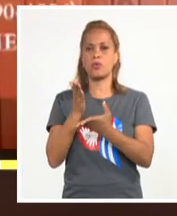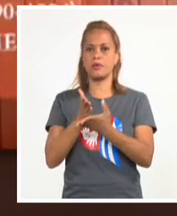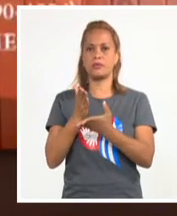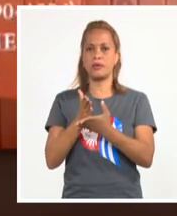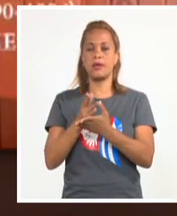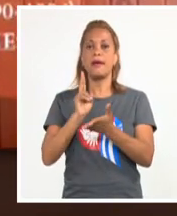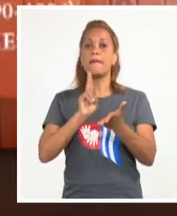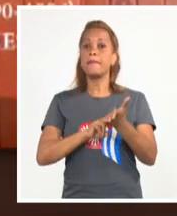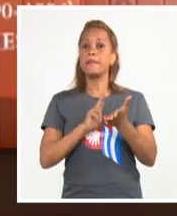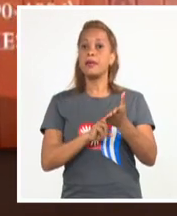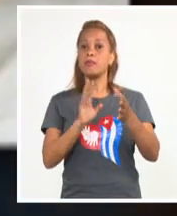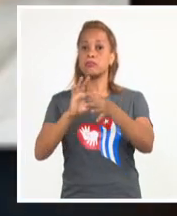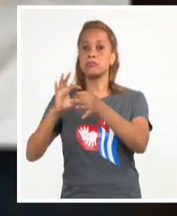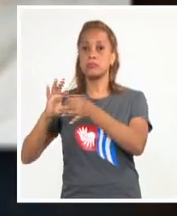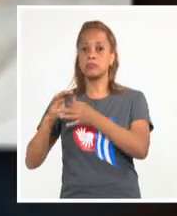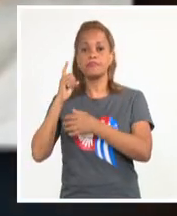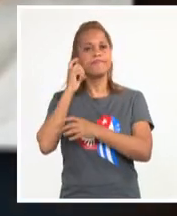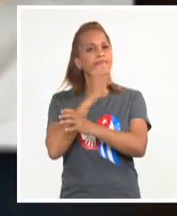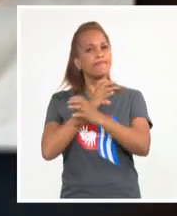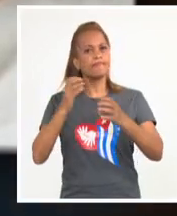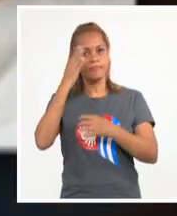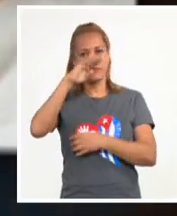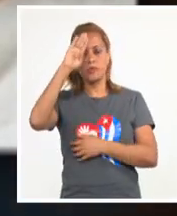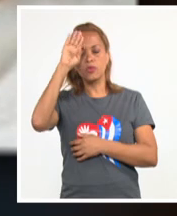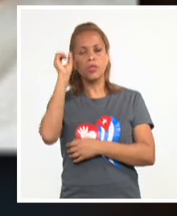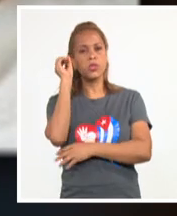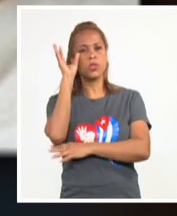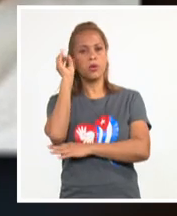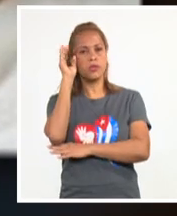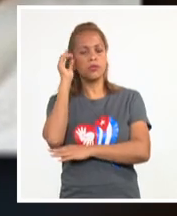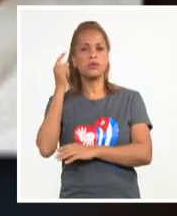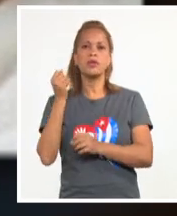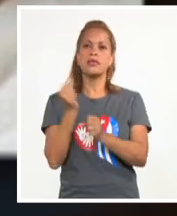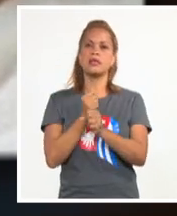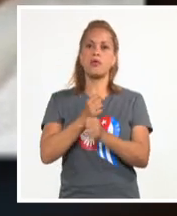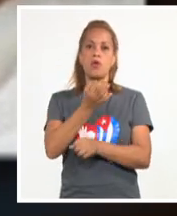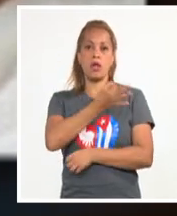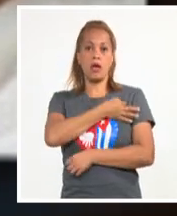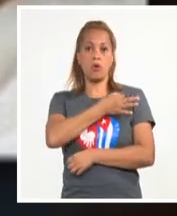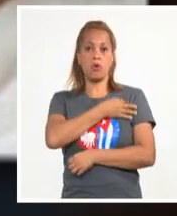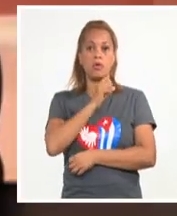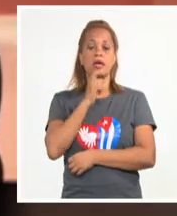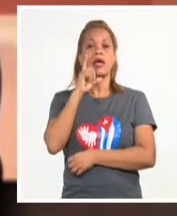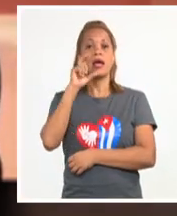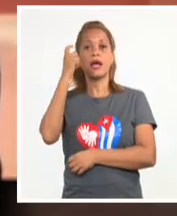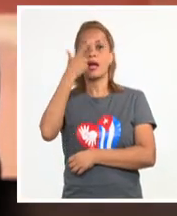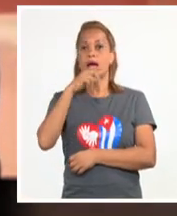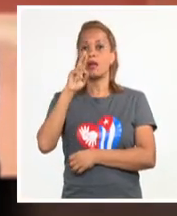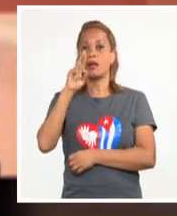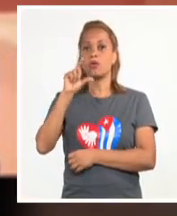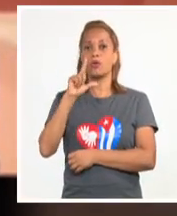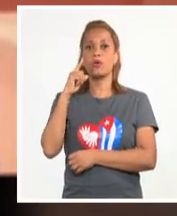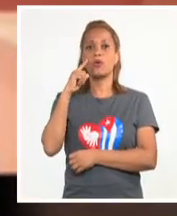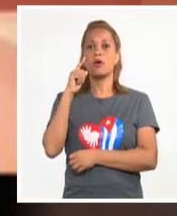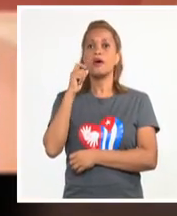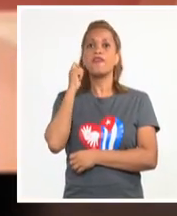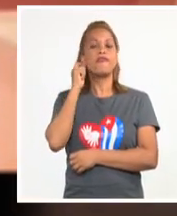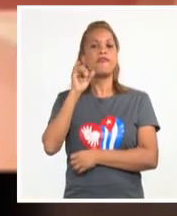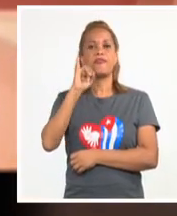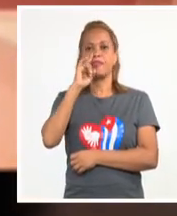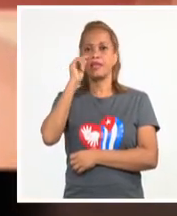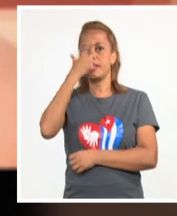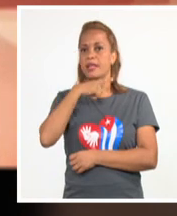de la Academia de Ciencias de Cuba y del Consejo Nacional de Innovación, ostentó la Orden Carlos J. Finlay, las distinciones por la educación cubana y la